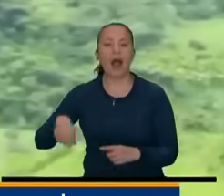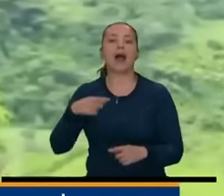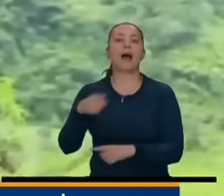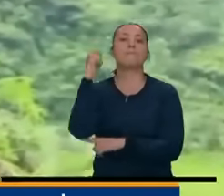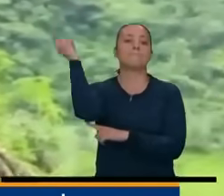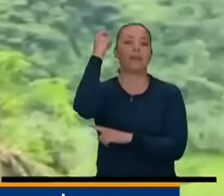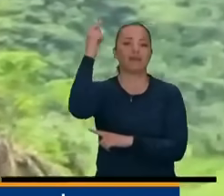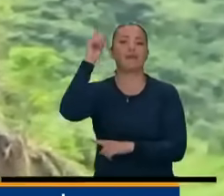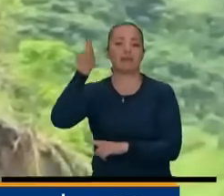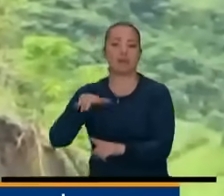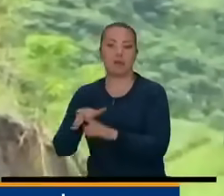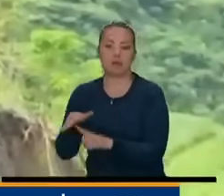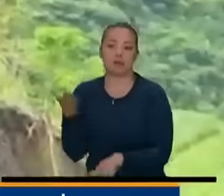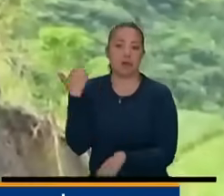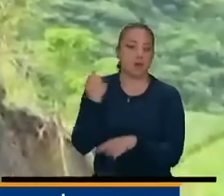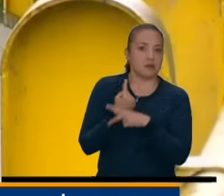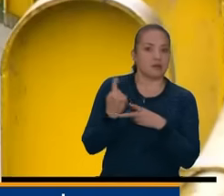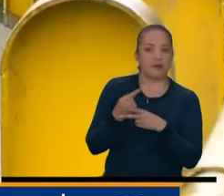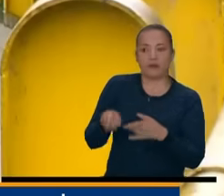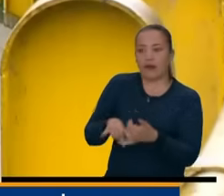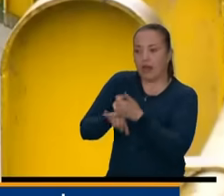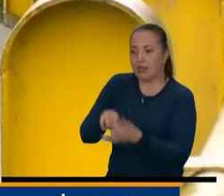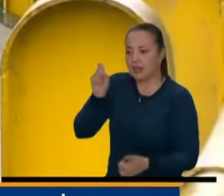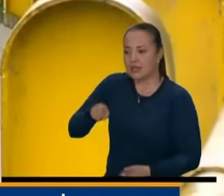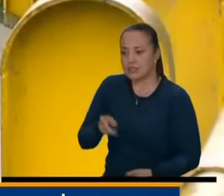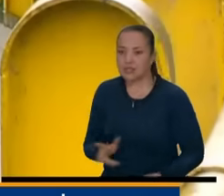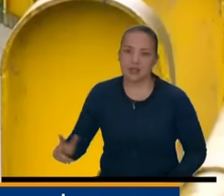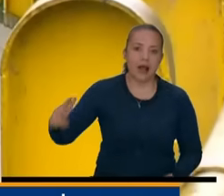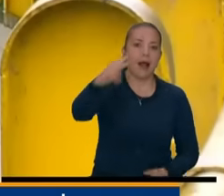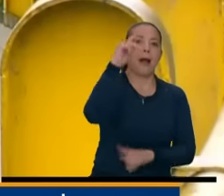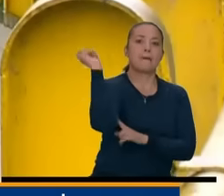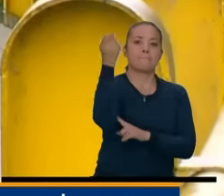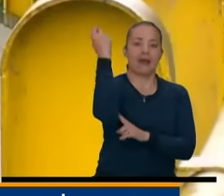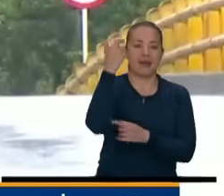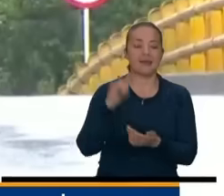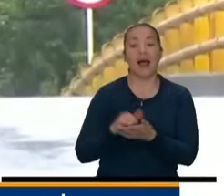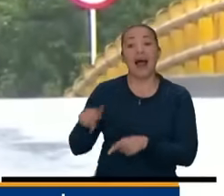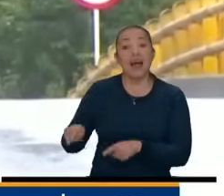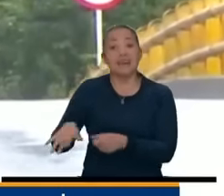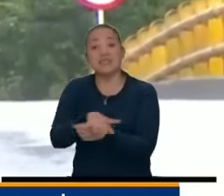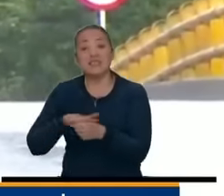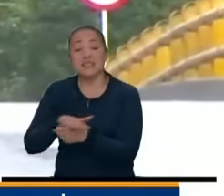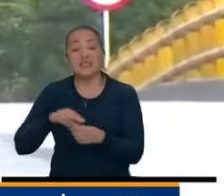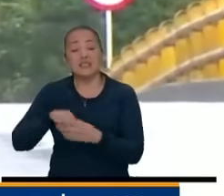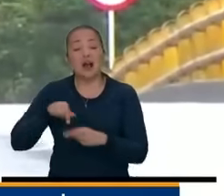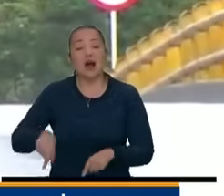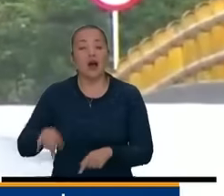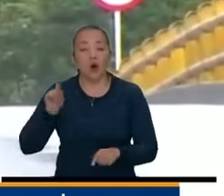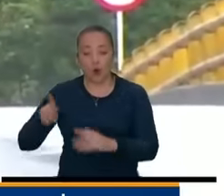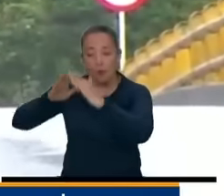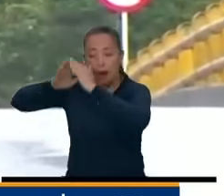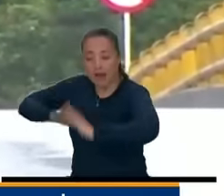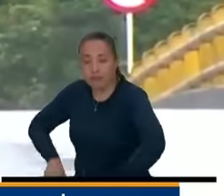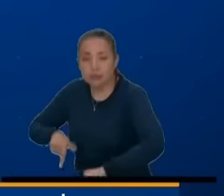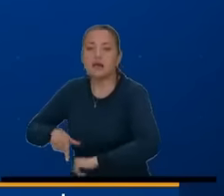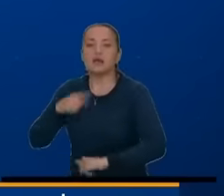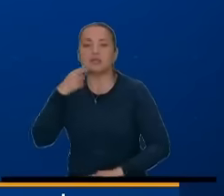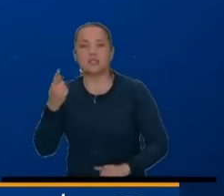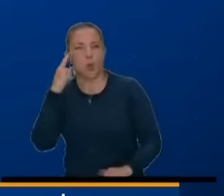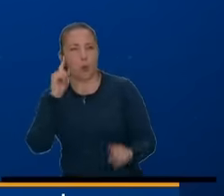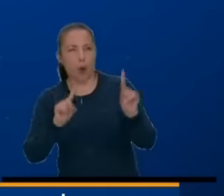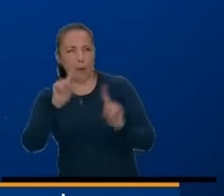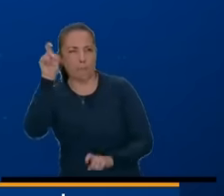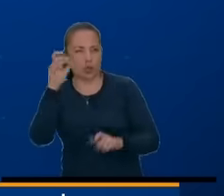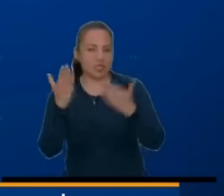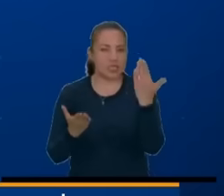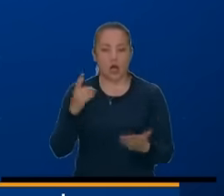semanas depende de esta vía alterna. Con la fractura total de la comunicación vial surgen varias hipótesis y versiones. Por